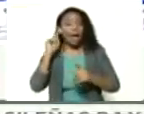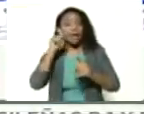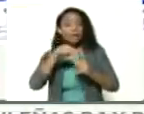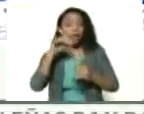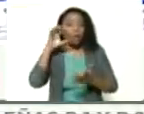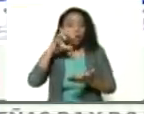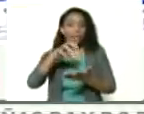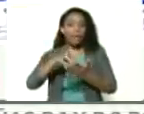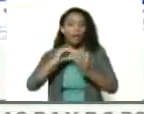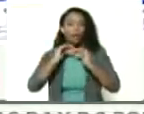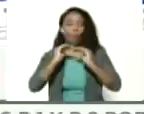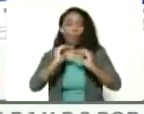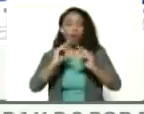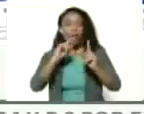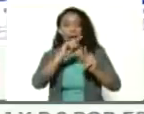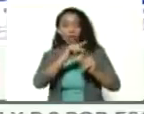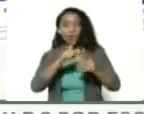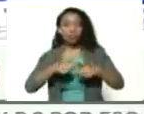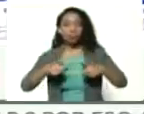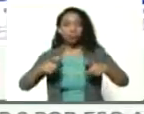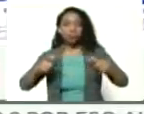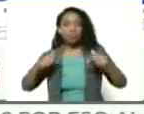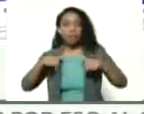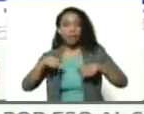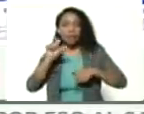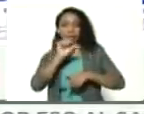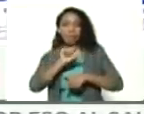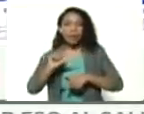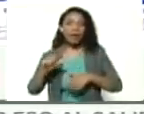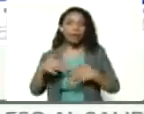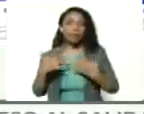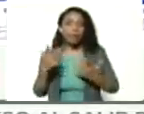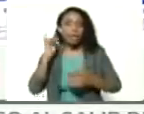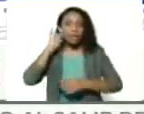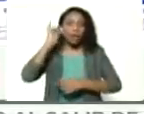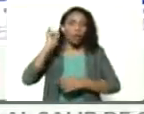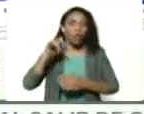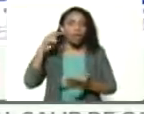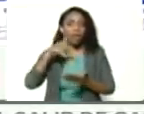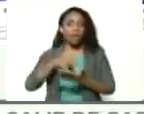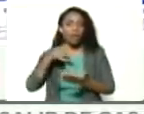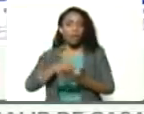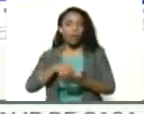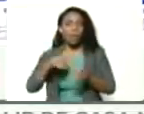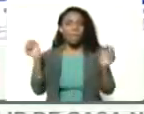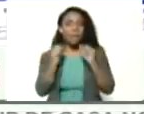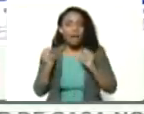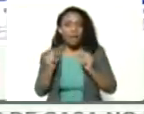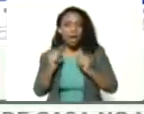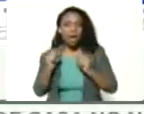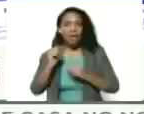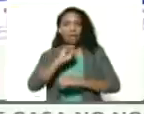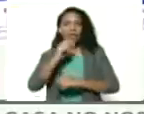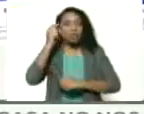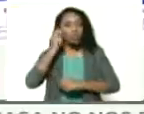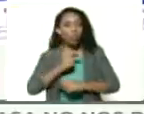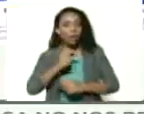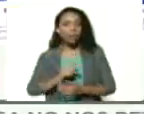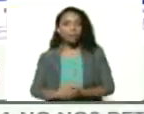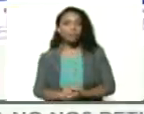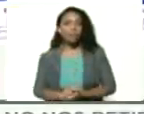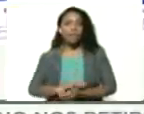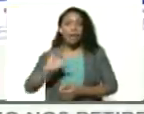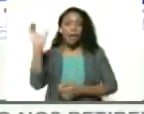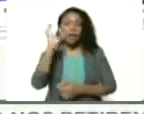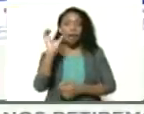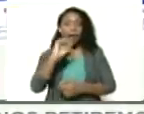andinos. Los mayores crecimientos de esta semana son Yaracuy, Carabobo, Mérida y Sucre. En